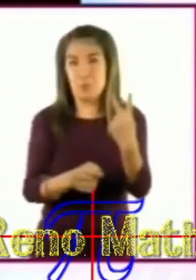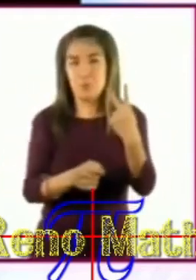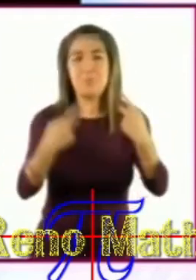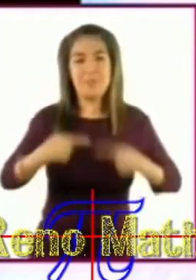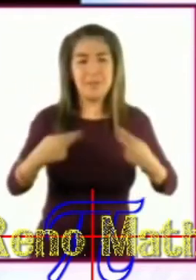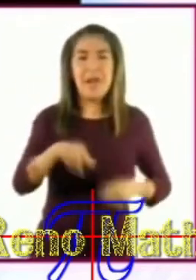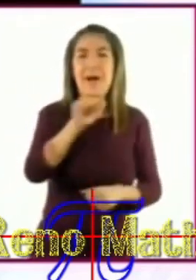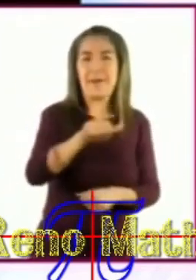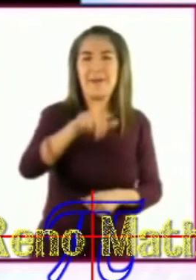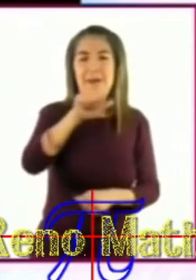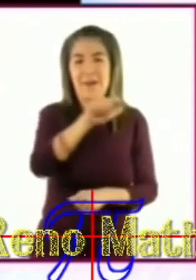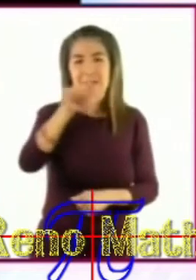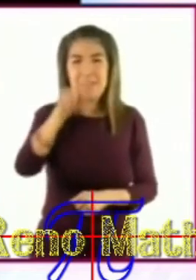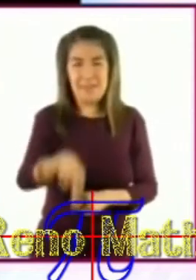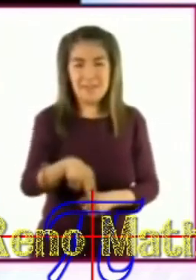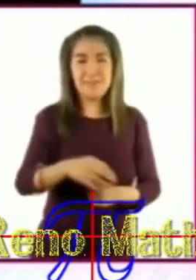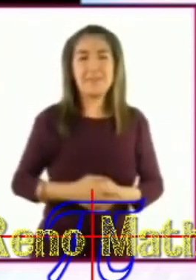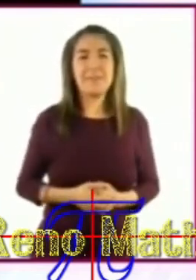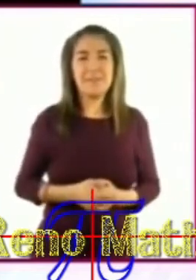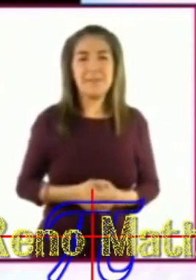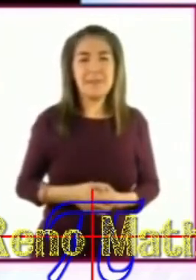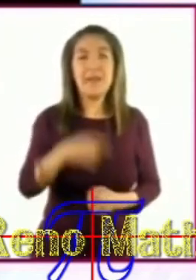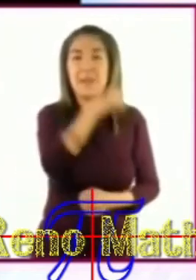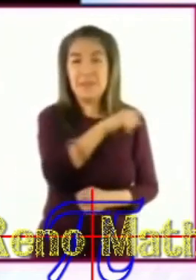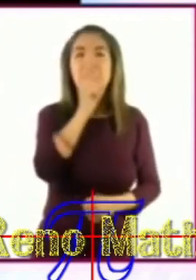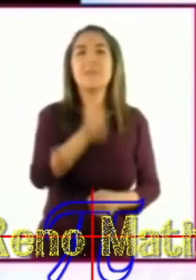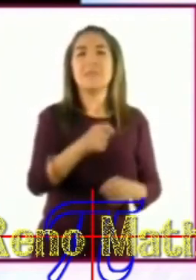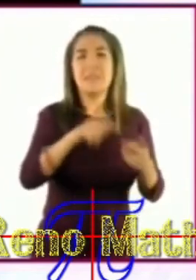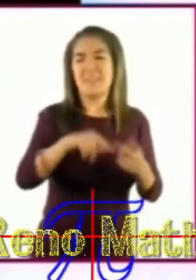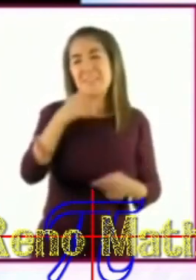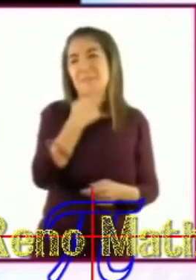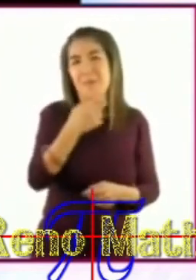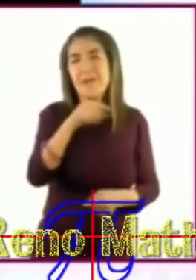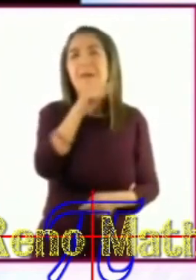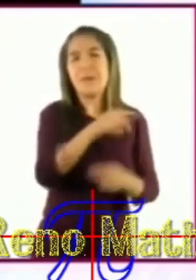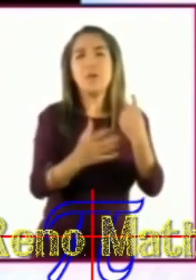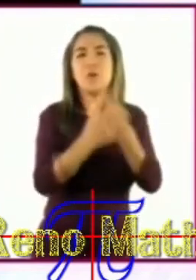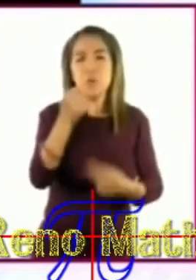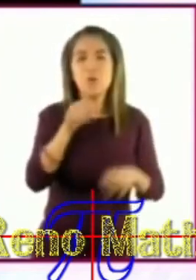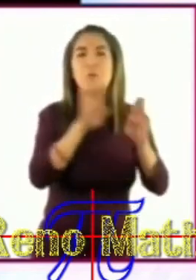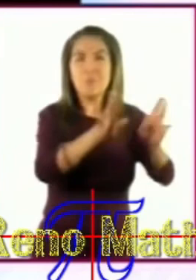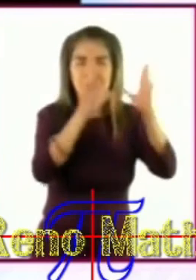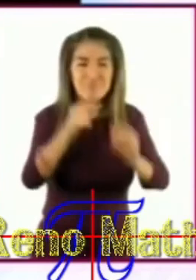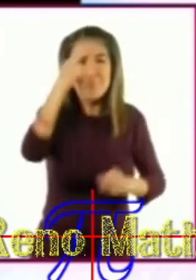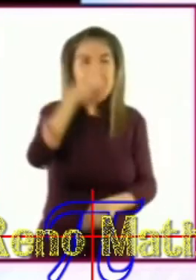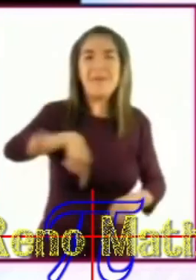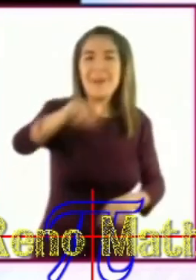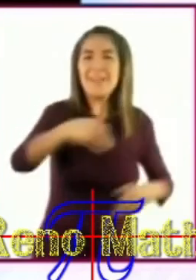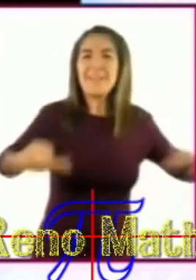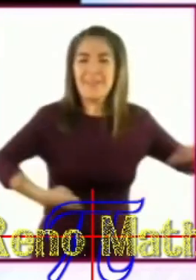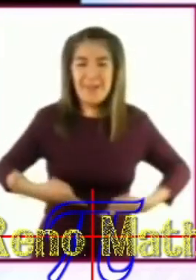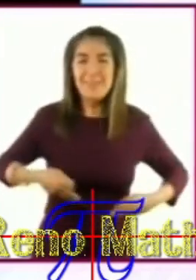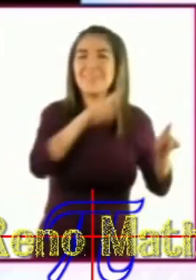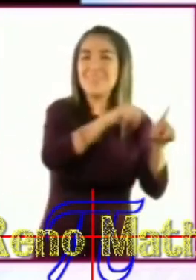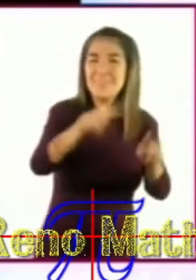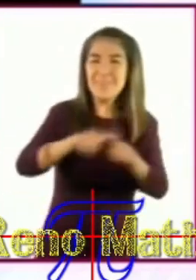Adam Guevara y Sara Hart. Ellas influyeron a mi labor más social, más comunitaria, que sé en